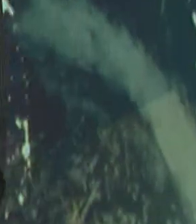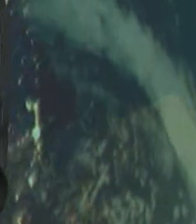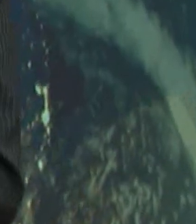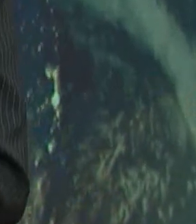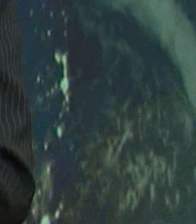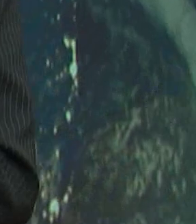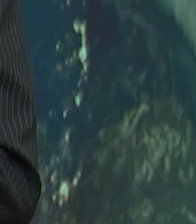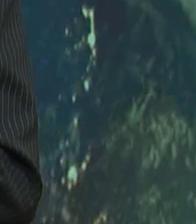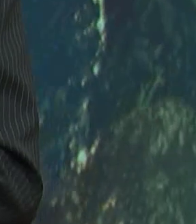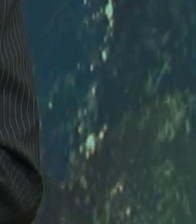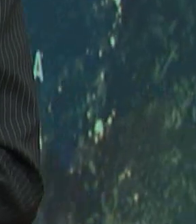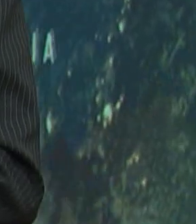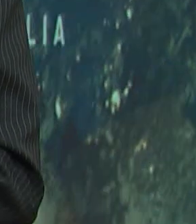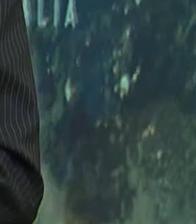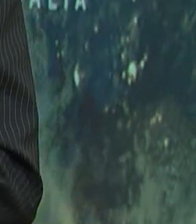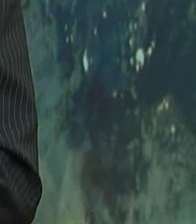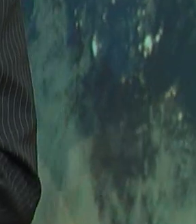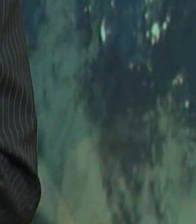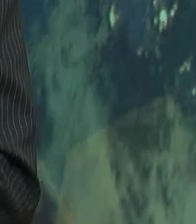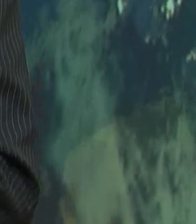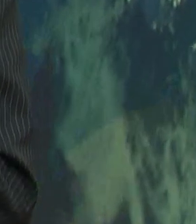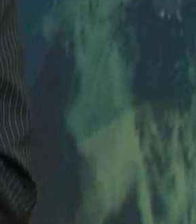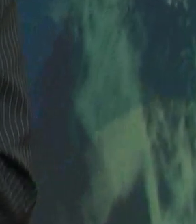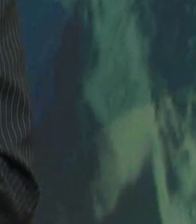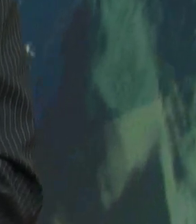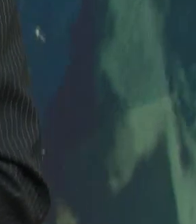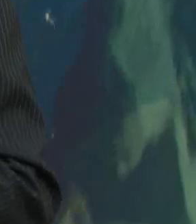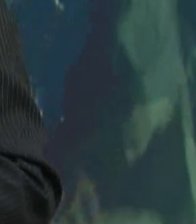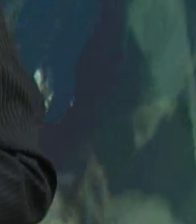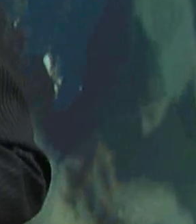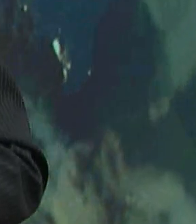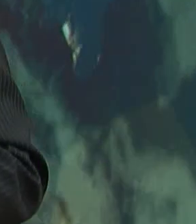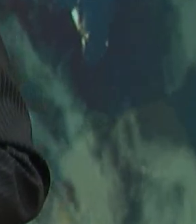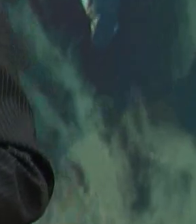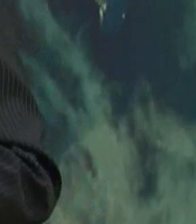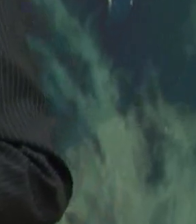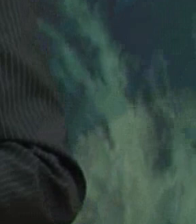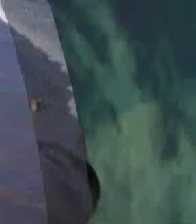materia de vuelos y también en materia financiera. A partir de las 13 nos reencontramos en nuestra edición del mediodía.